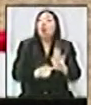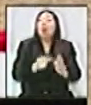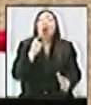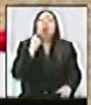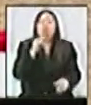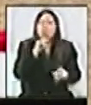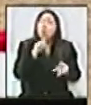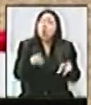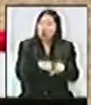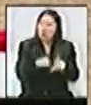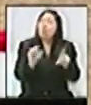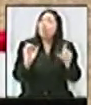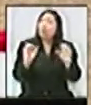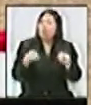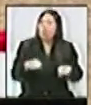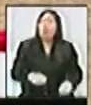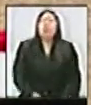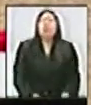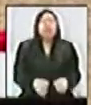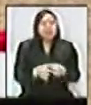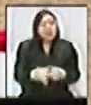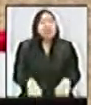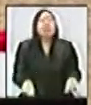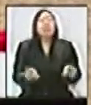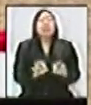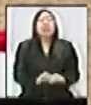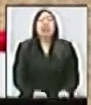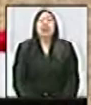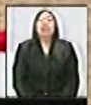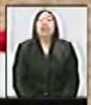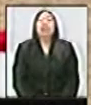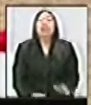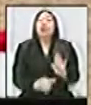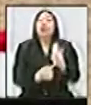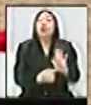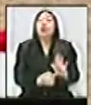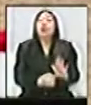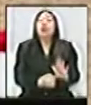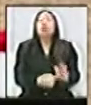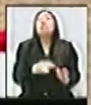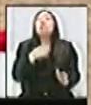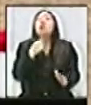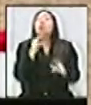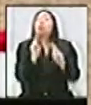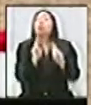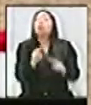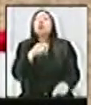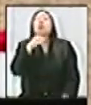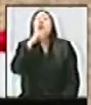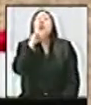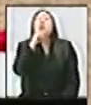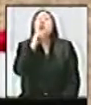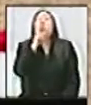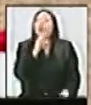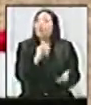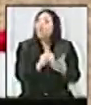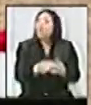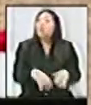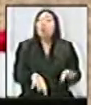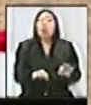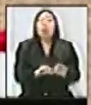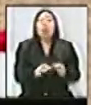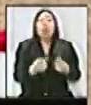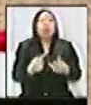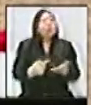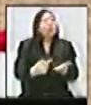femenina también, presidente. Sí es importante. La presencia, la voz y la mirada de la mujer es importante a la hora